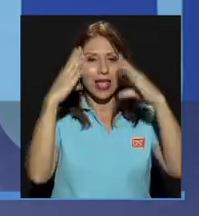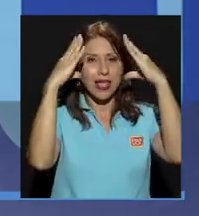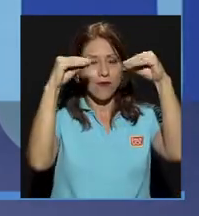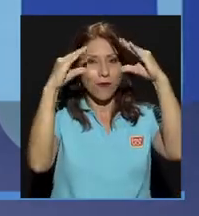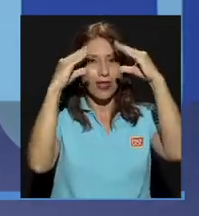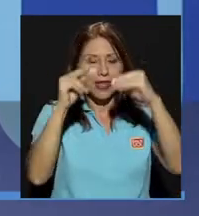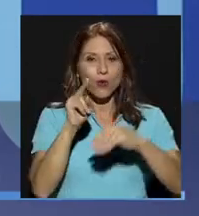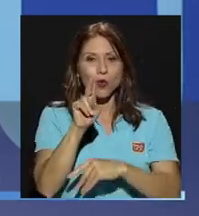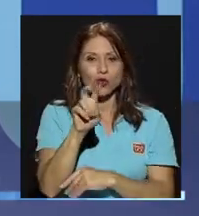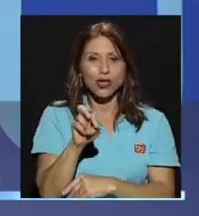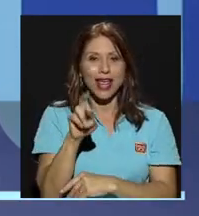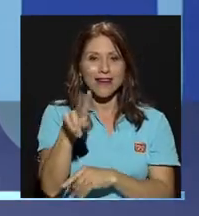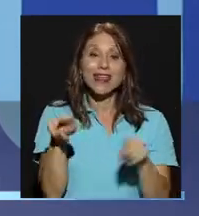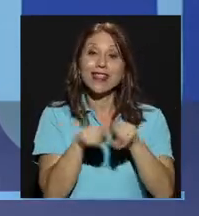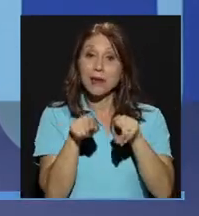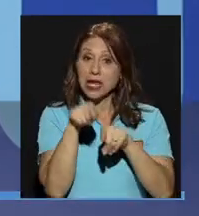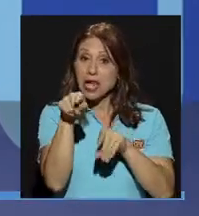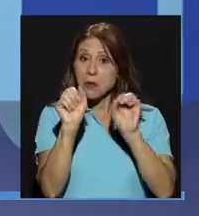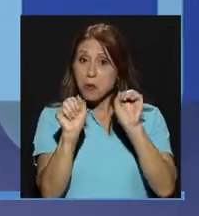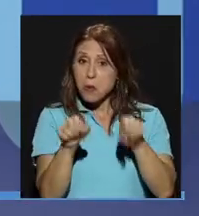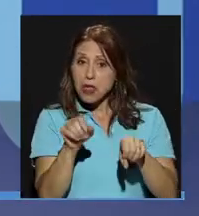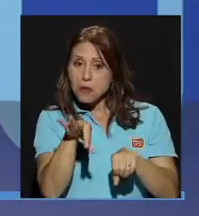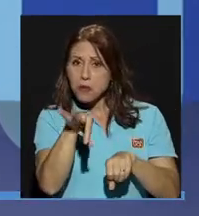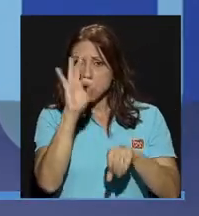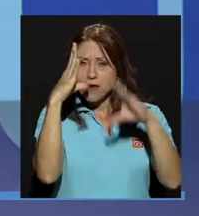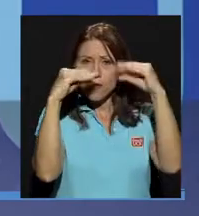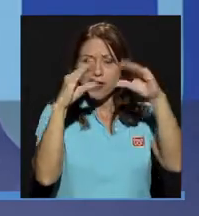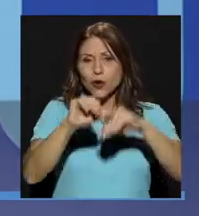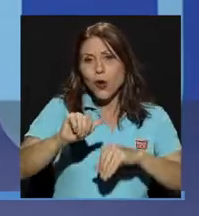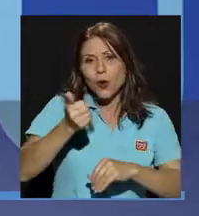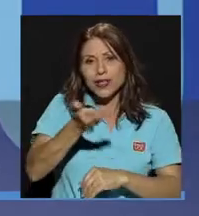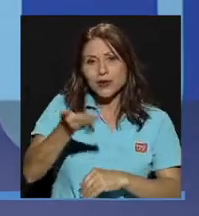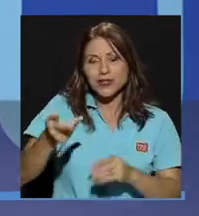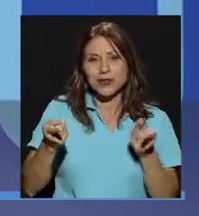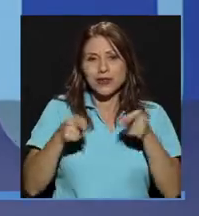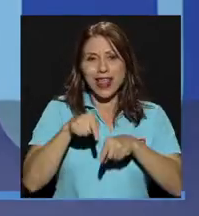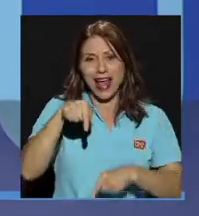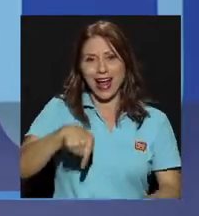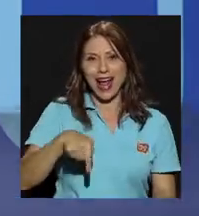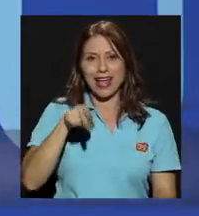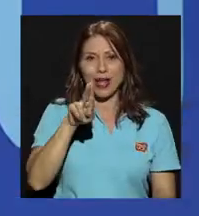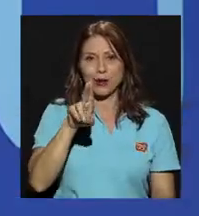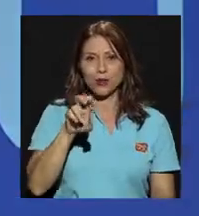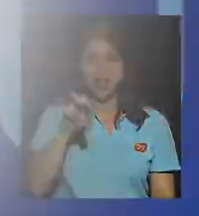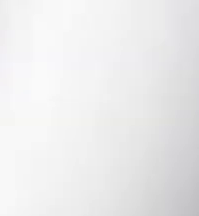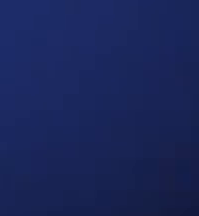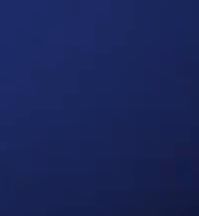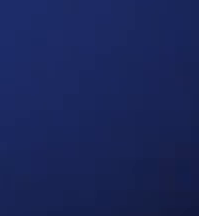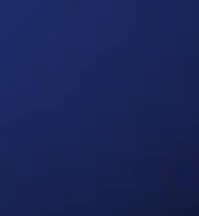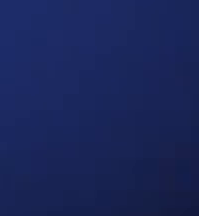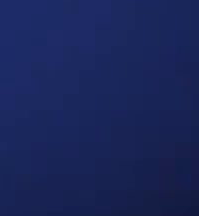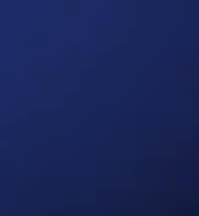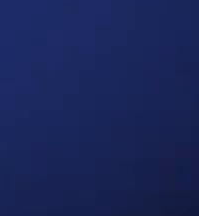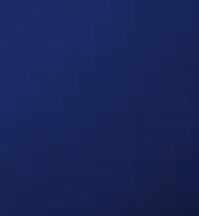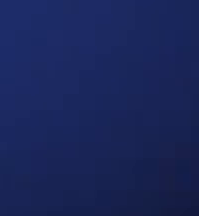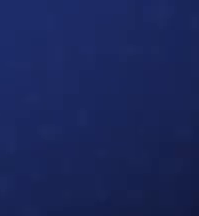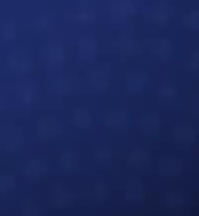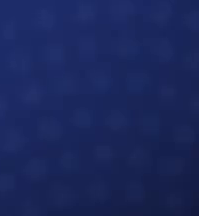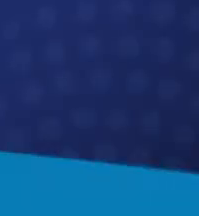Informativo UCR, donde también podrá informarse sobre otras notas y otras cosas que suceden acá en la UCR.